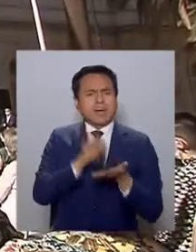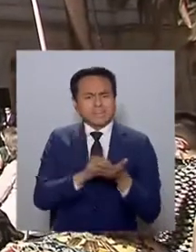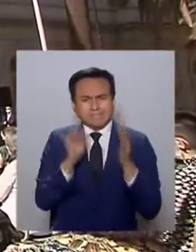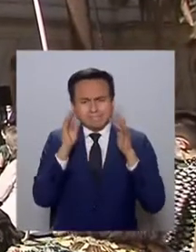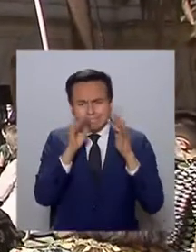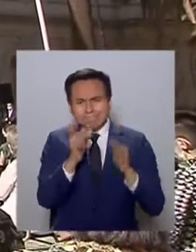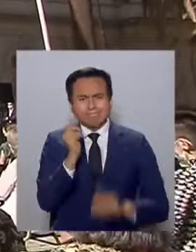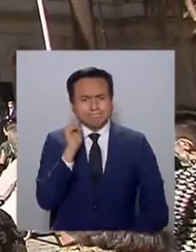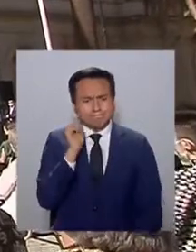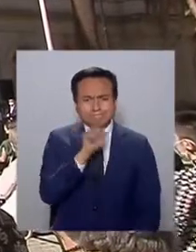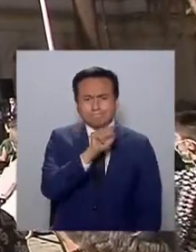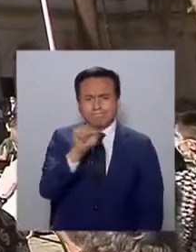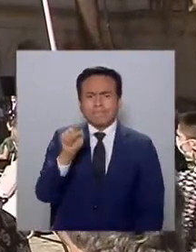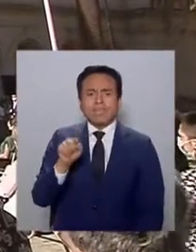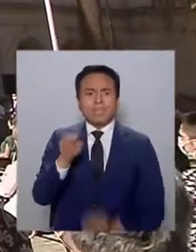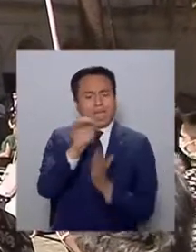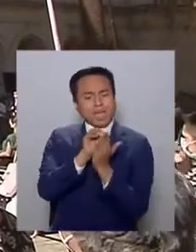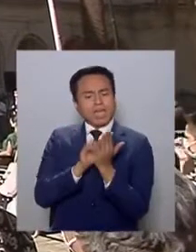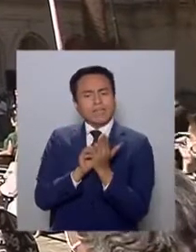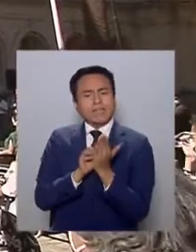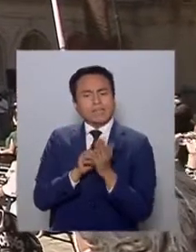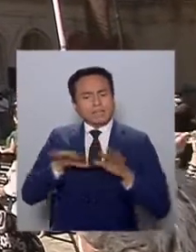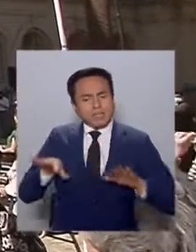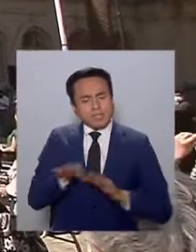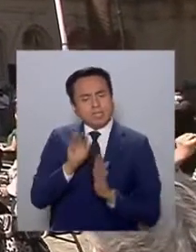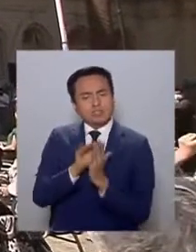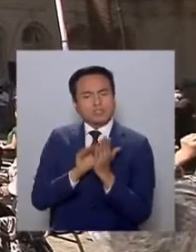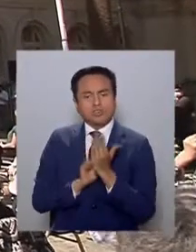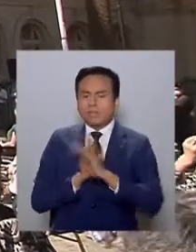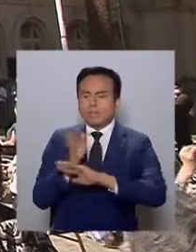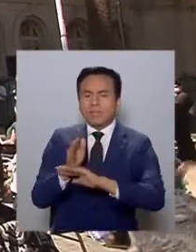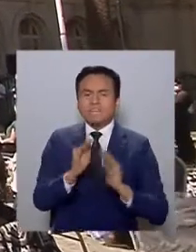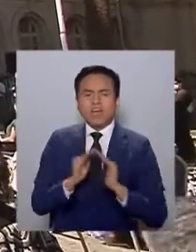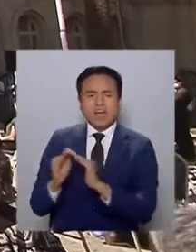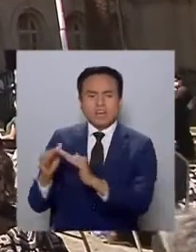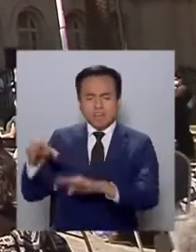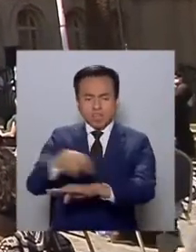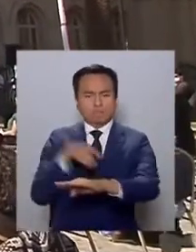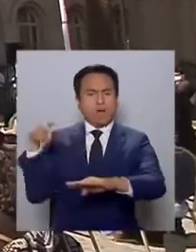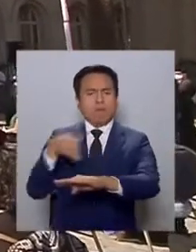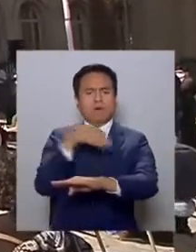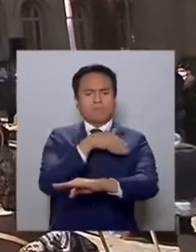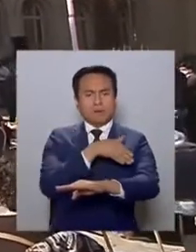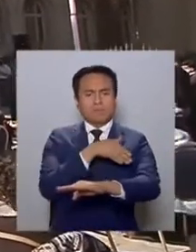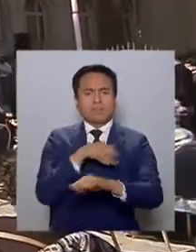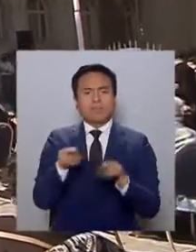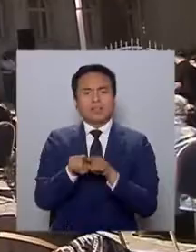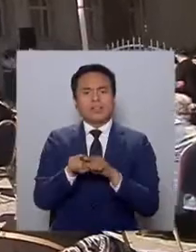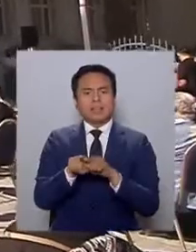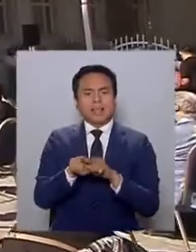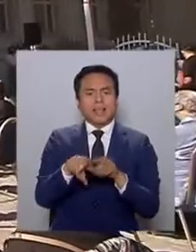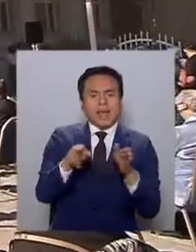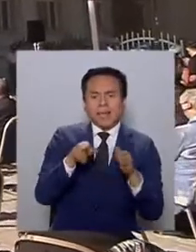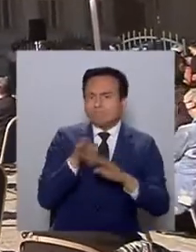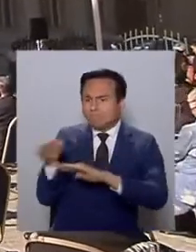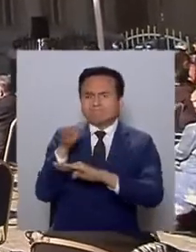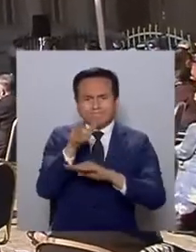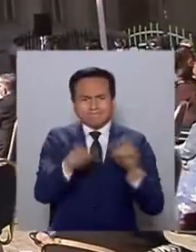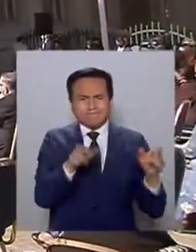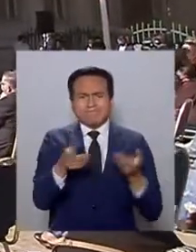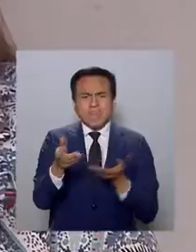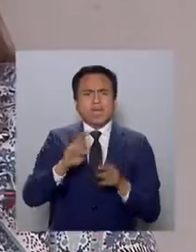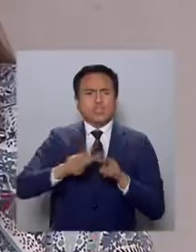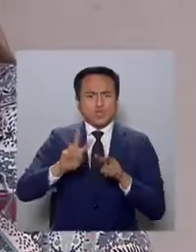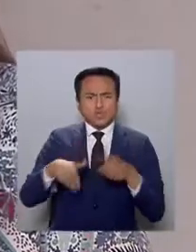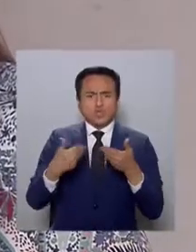agendas con dedicación, que visiten los barrios y las regiones, que estén en las calles y construyan